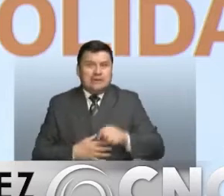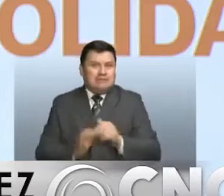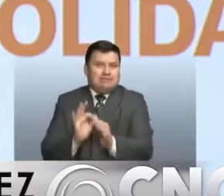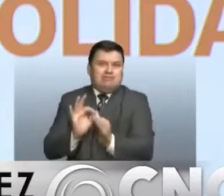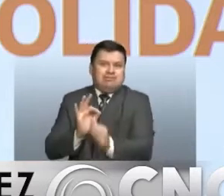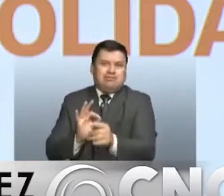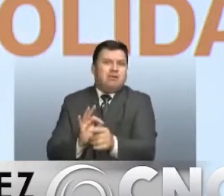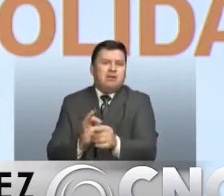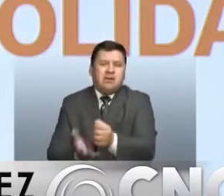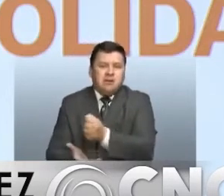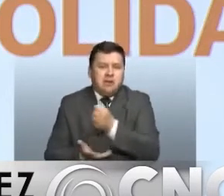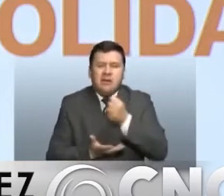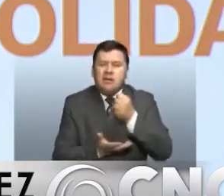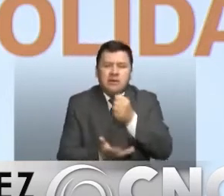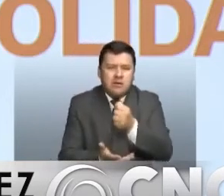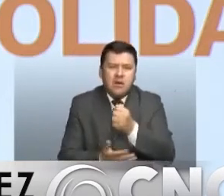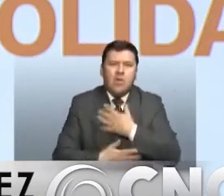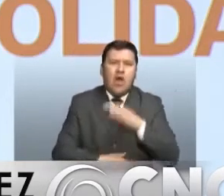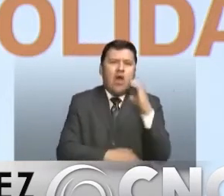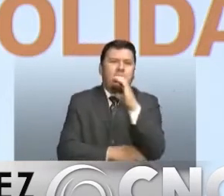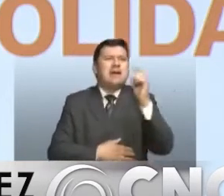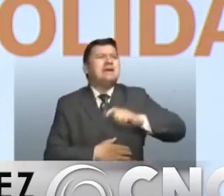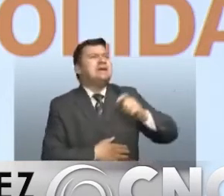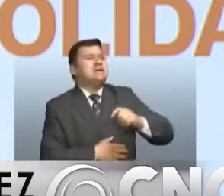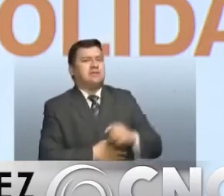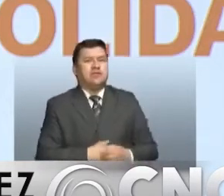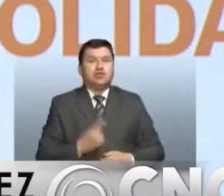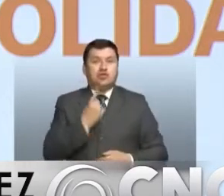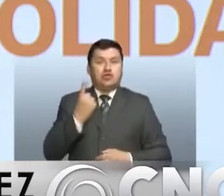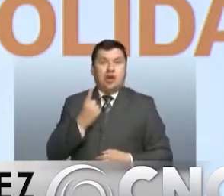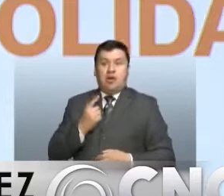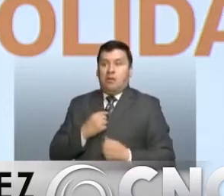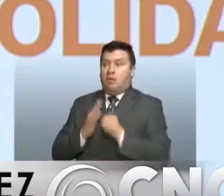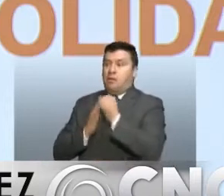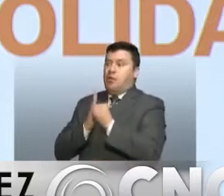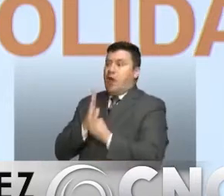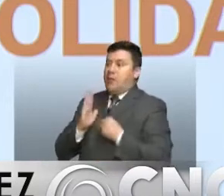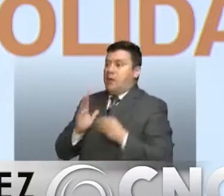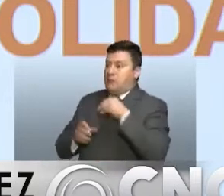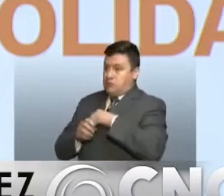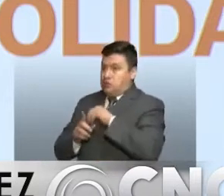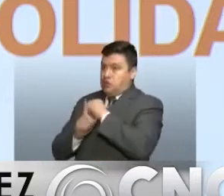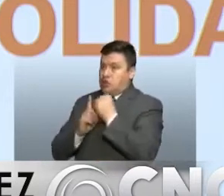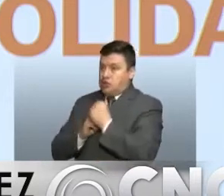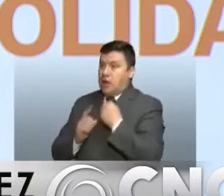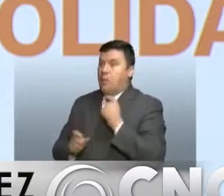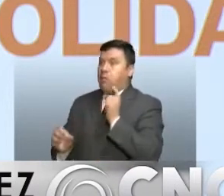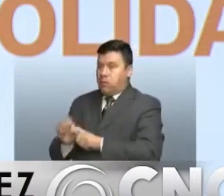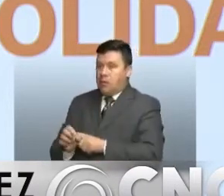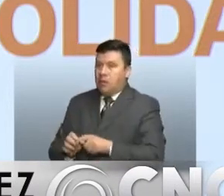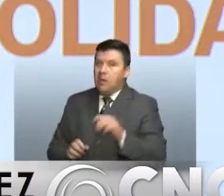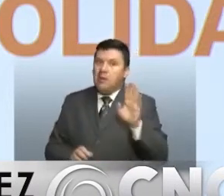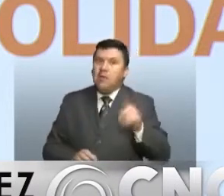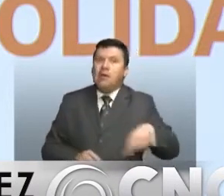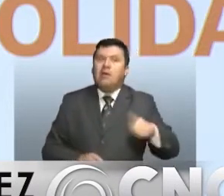van a ir exactamente a cualquier colombiano que lo necesite no sobre los que están en los programas también por fuera los programas y es por eso que hemos estado pensando y el presidente de la